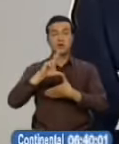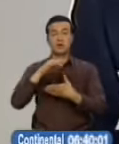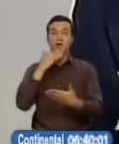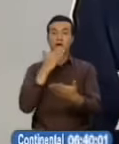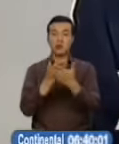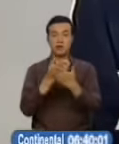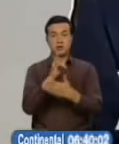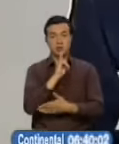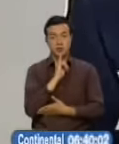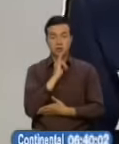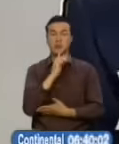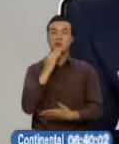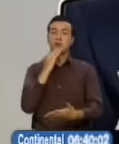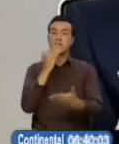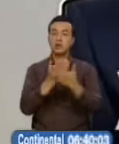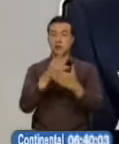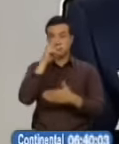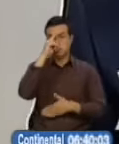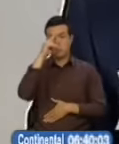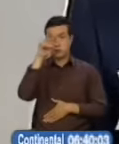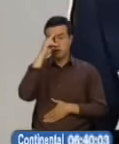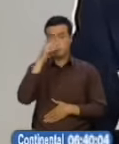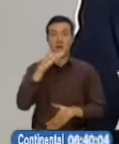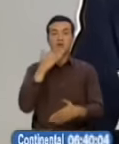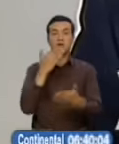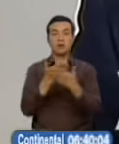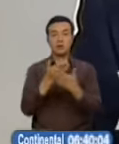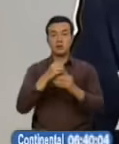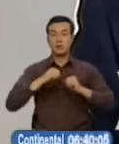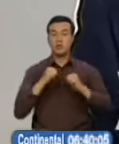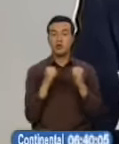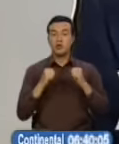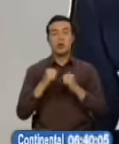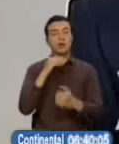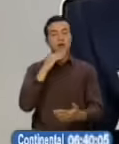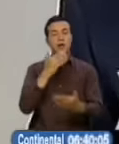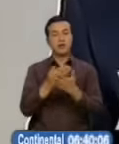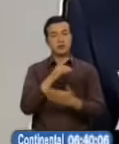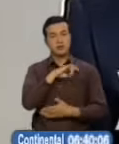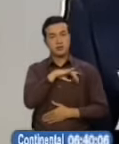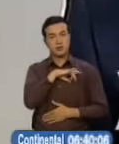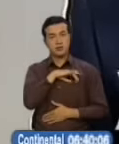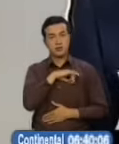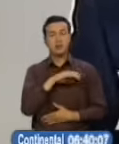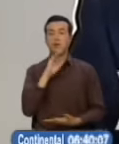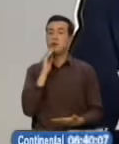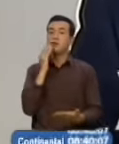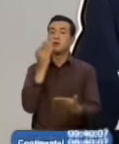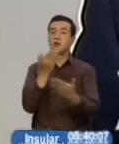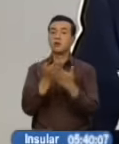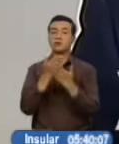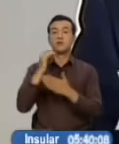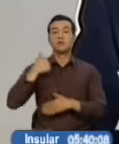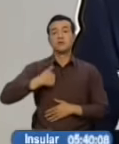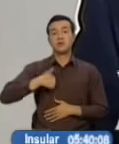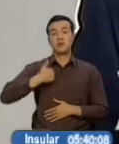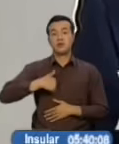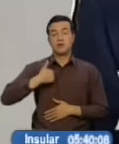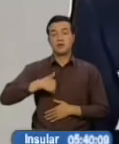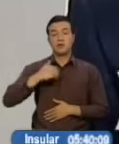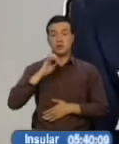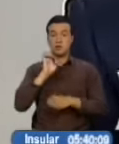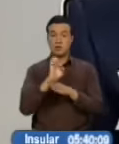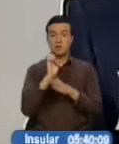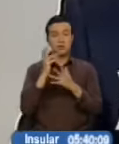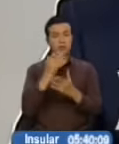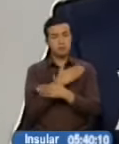Miami, gracias Ciudad de México, gracias Bogotá, gracias Santiago de Chile, gracias Buenos Aires.